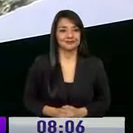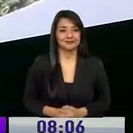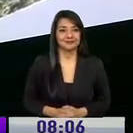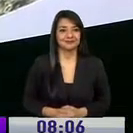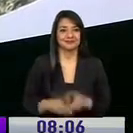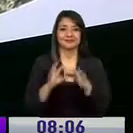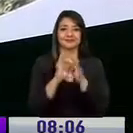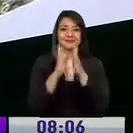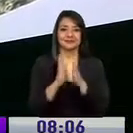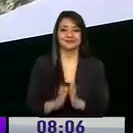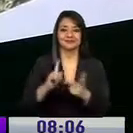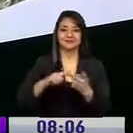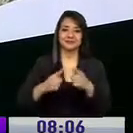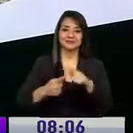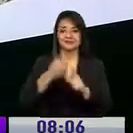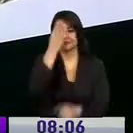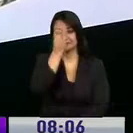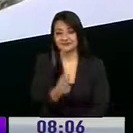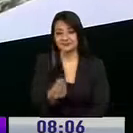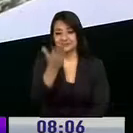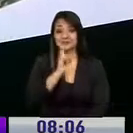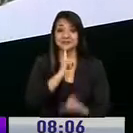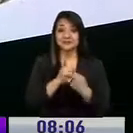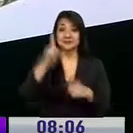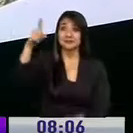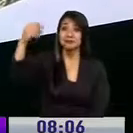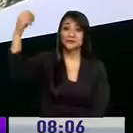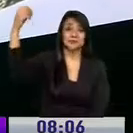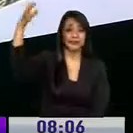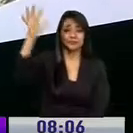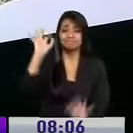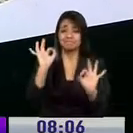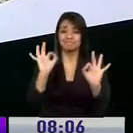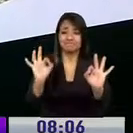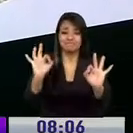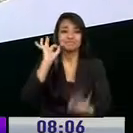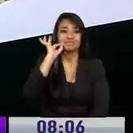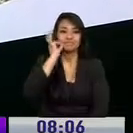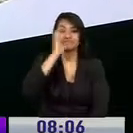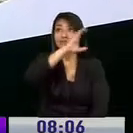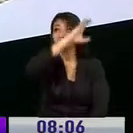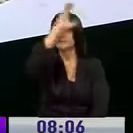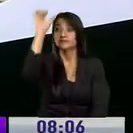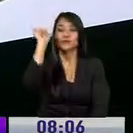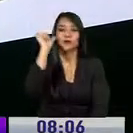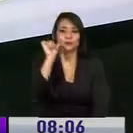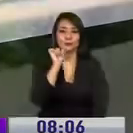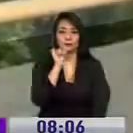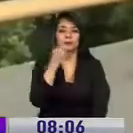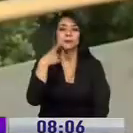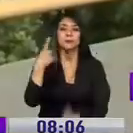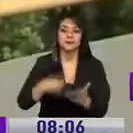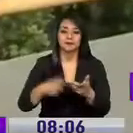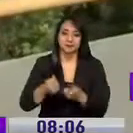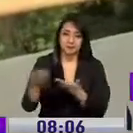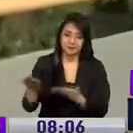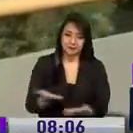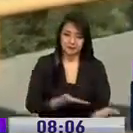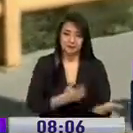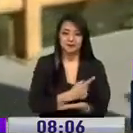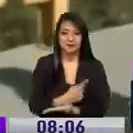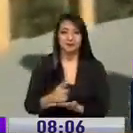Roberto, amigos, que tengan un excelente día. Así es, hay un sol radiante, un cielo totalmente despejado el día de hoy para dar la bienvenida a esta